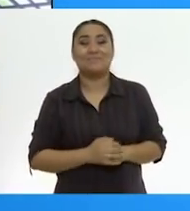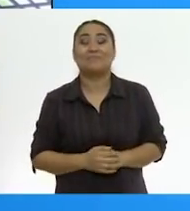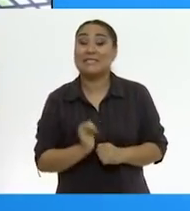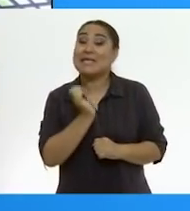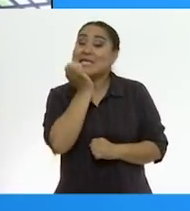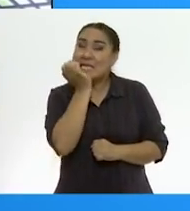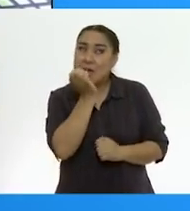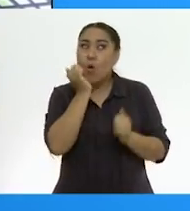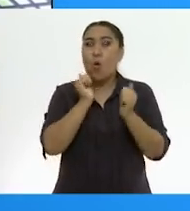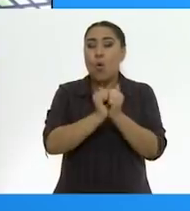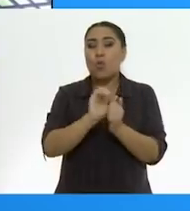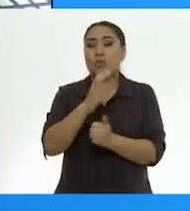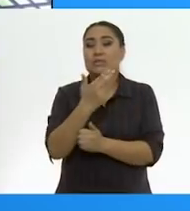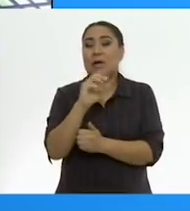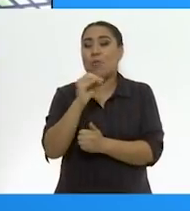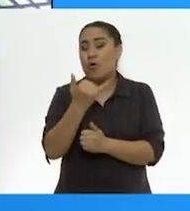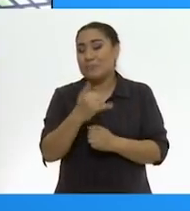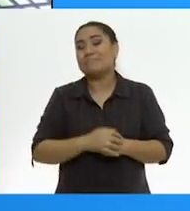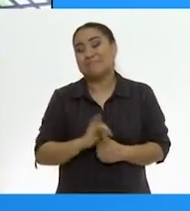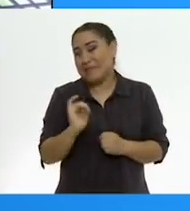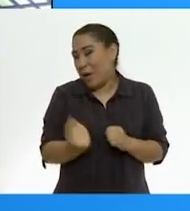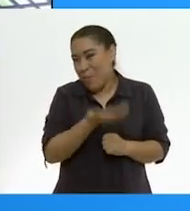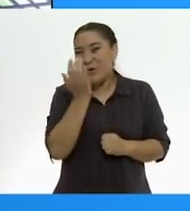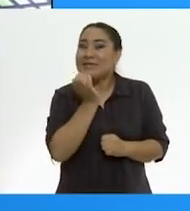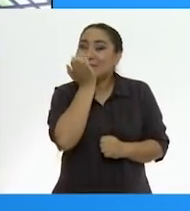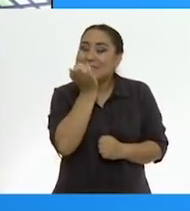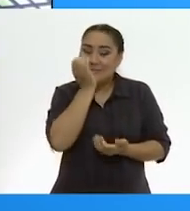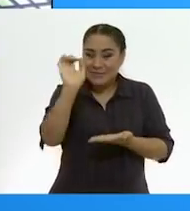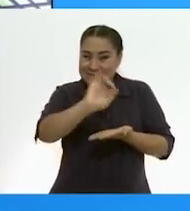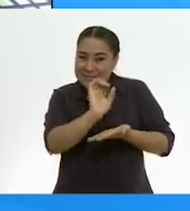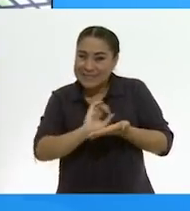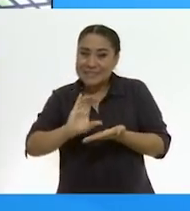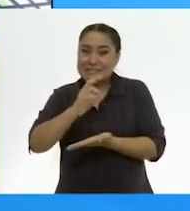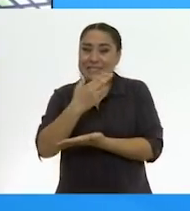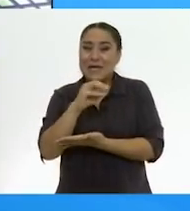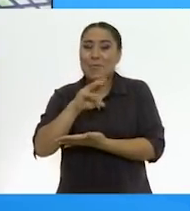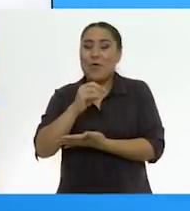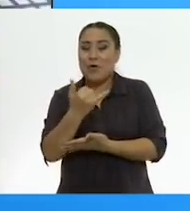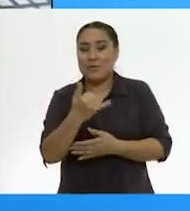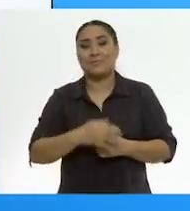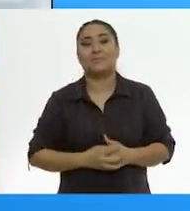chamoy. Jícamas con chamoy. Jícamas con chamoy. Jícamas con chamoy.